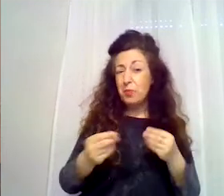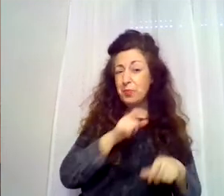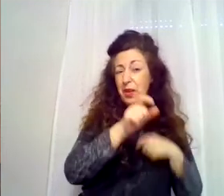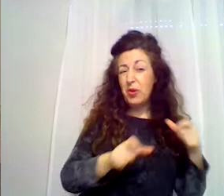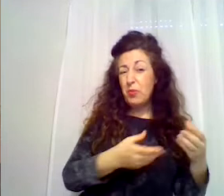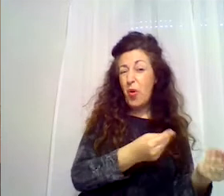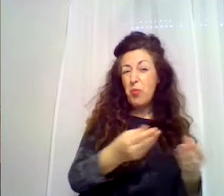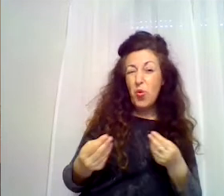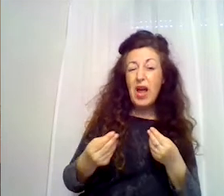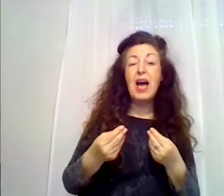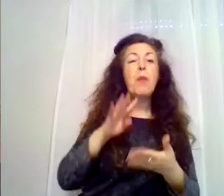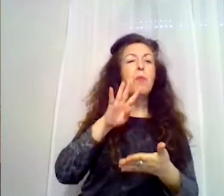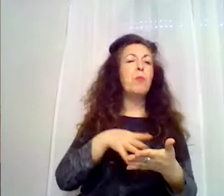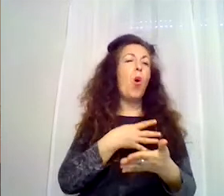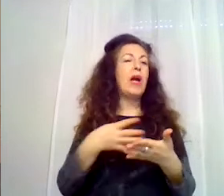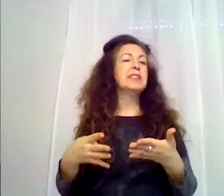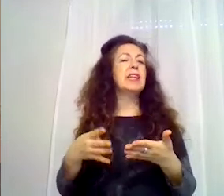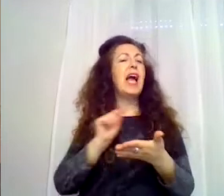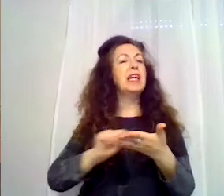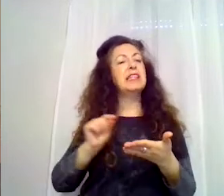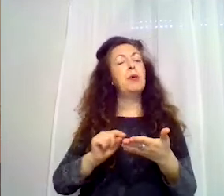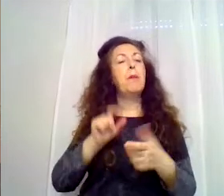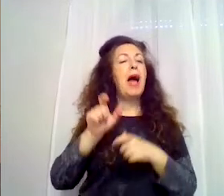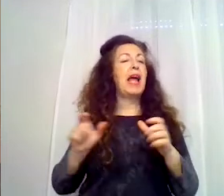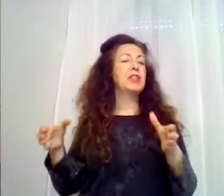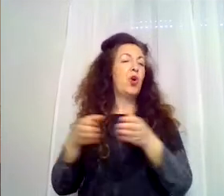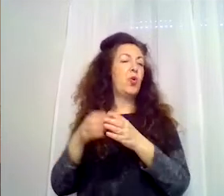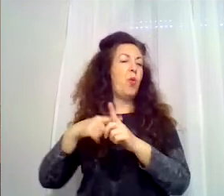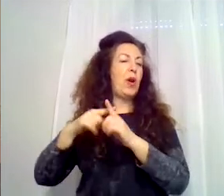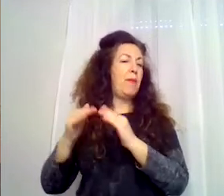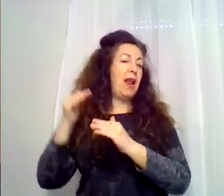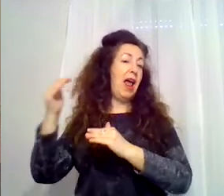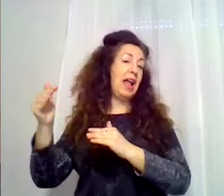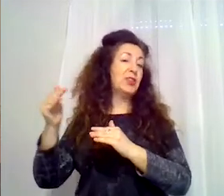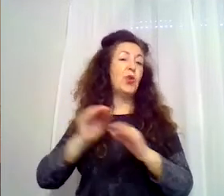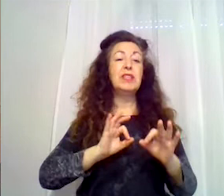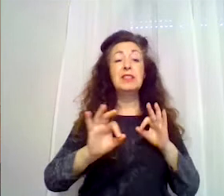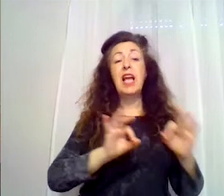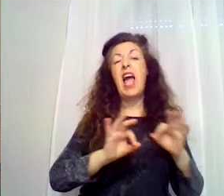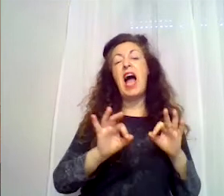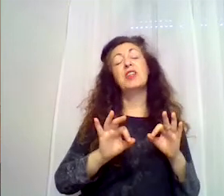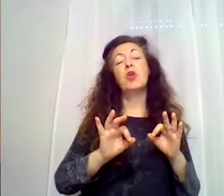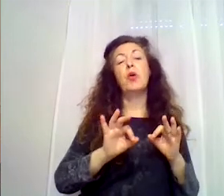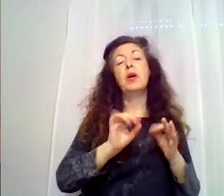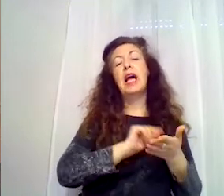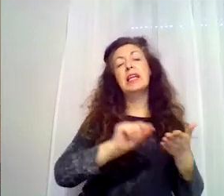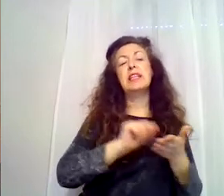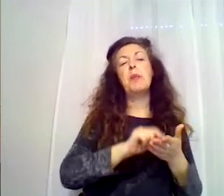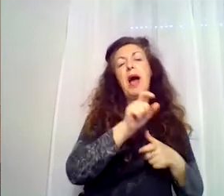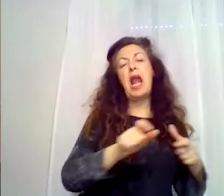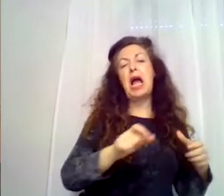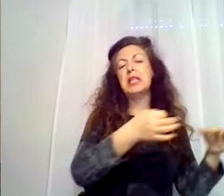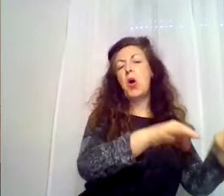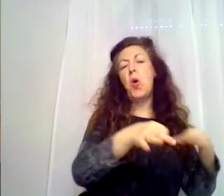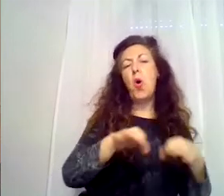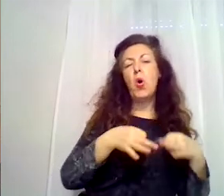vocales. Bueno, es decir, nos enfrentamos ante un personaje, primero joven, si entendemos el año